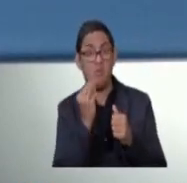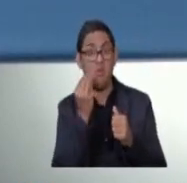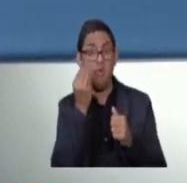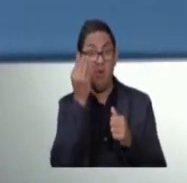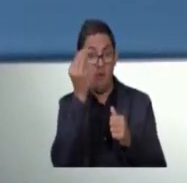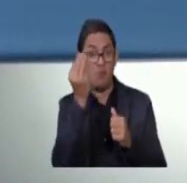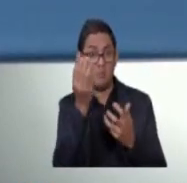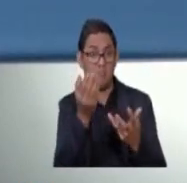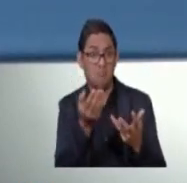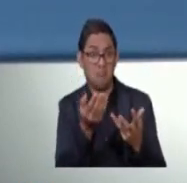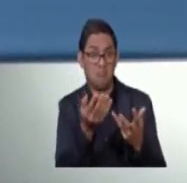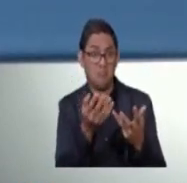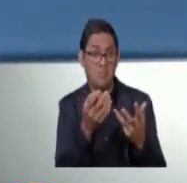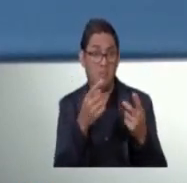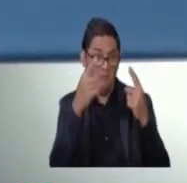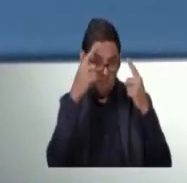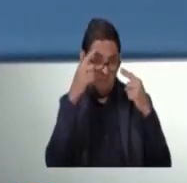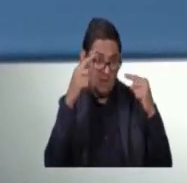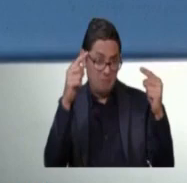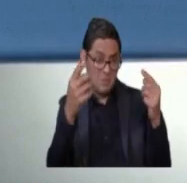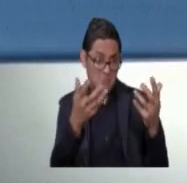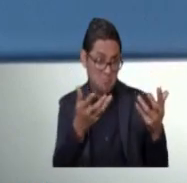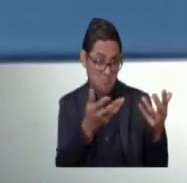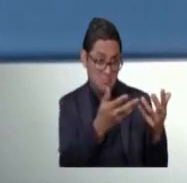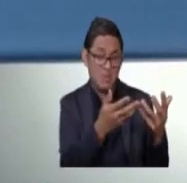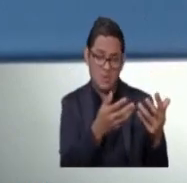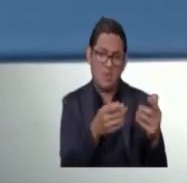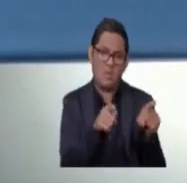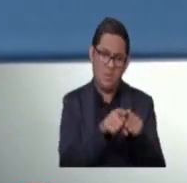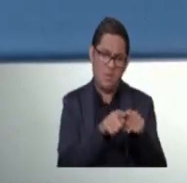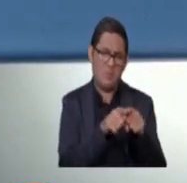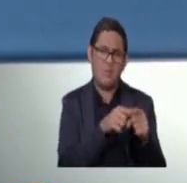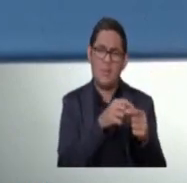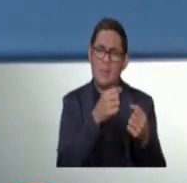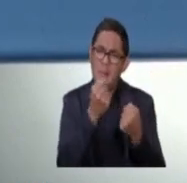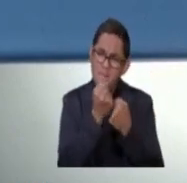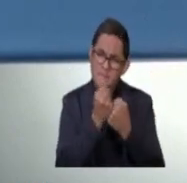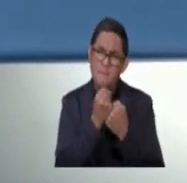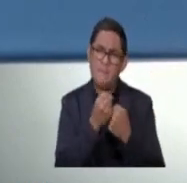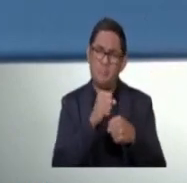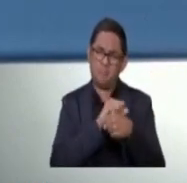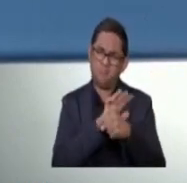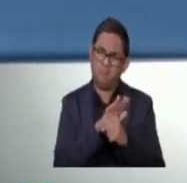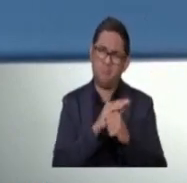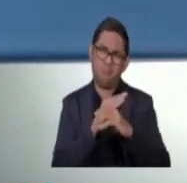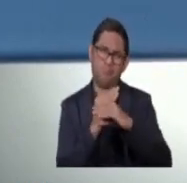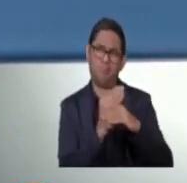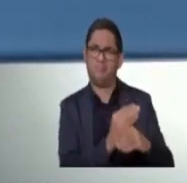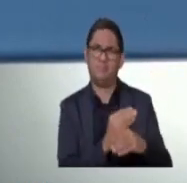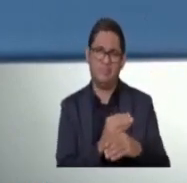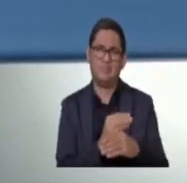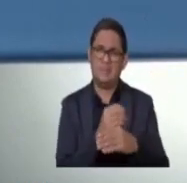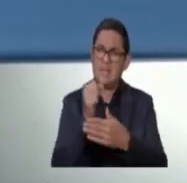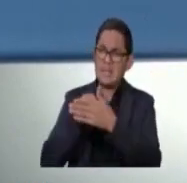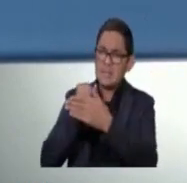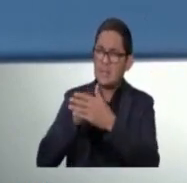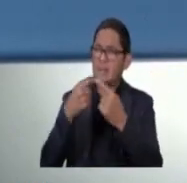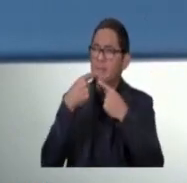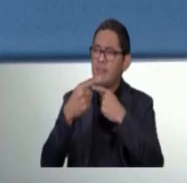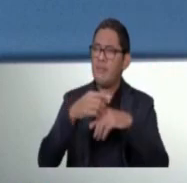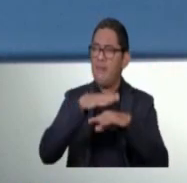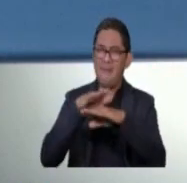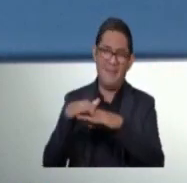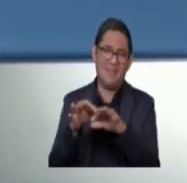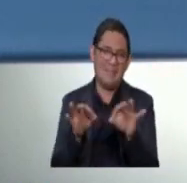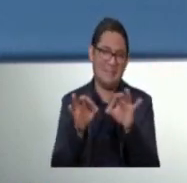a sumarse en esta batalla contra el joven 19 esta batalla es de todos queremos